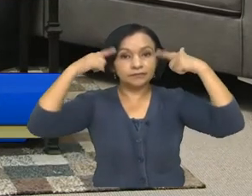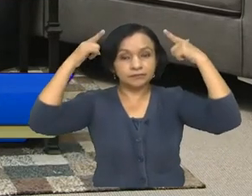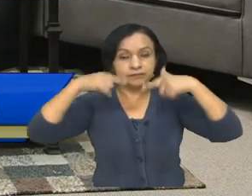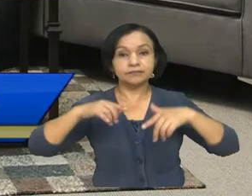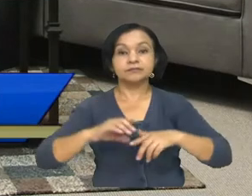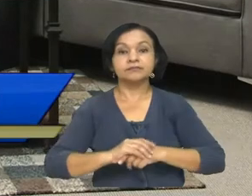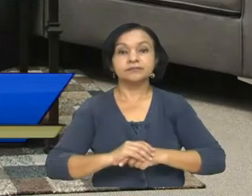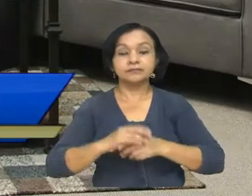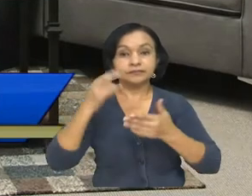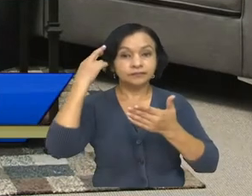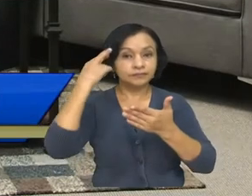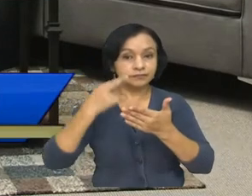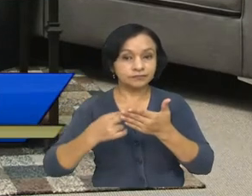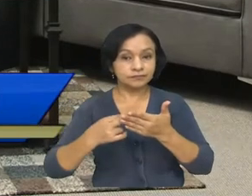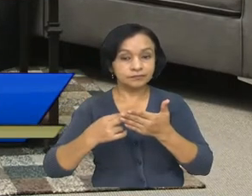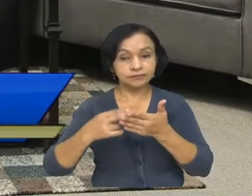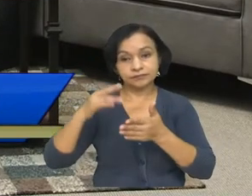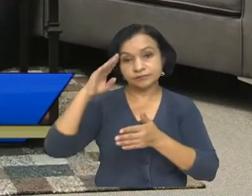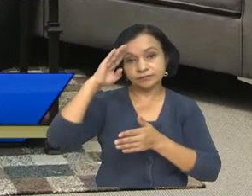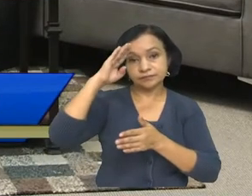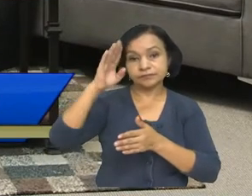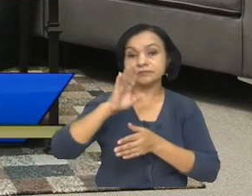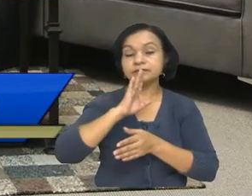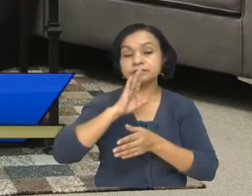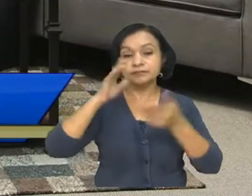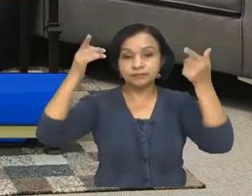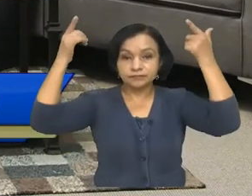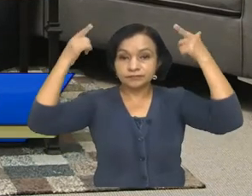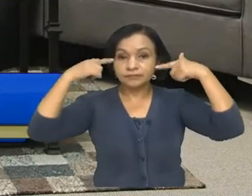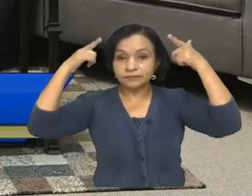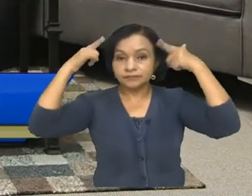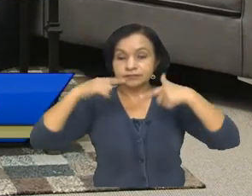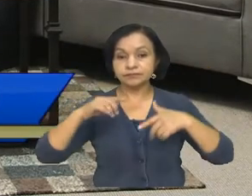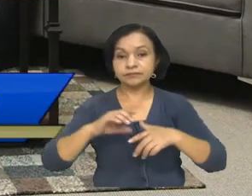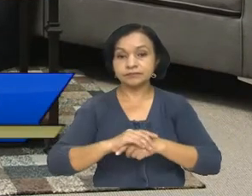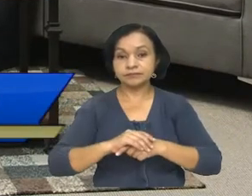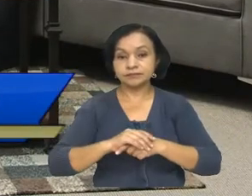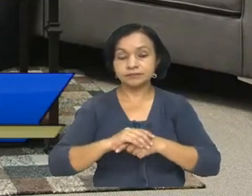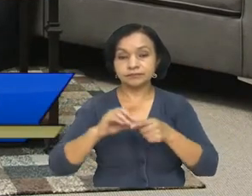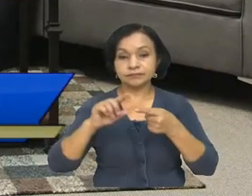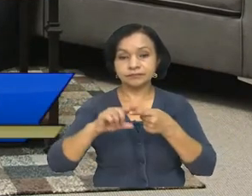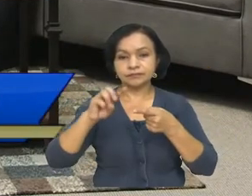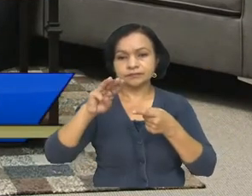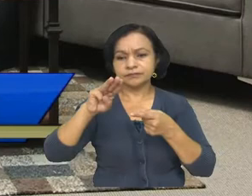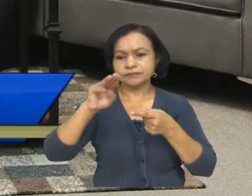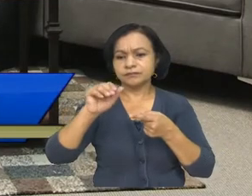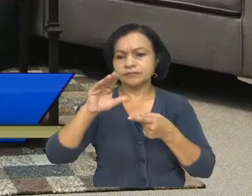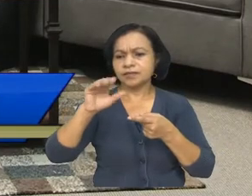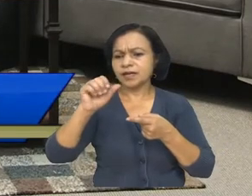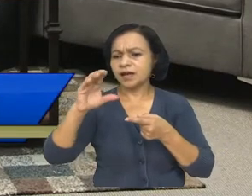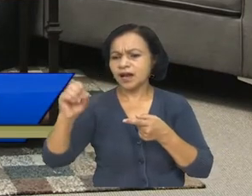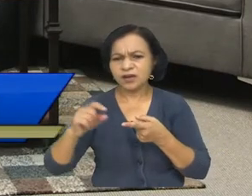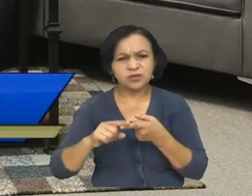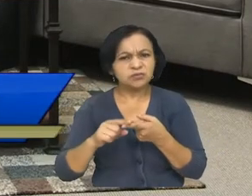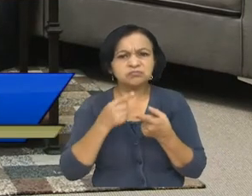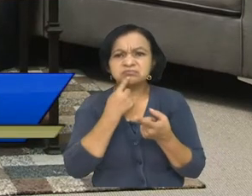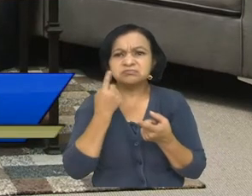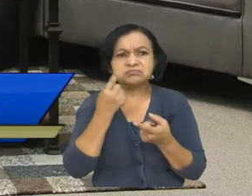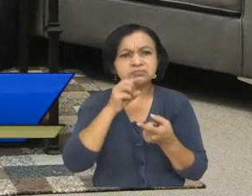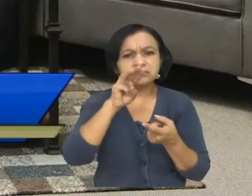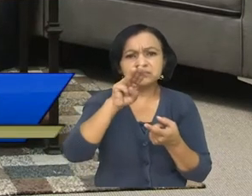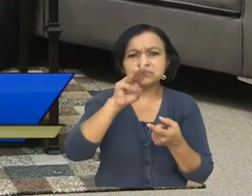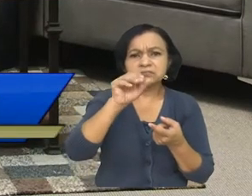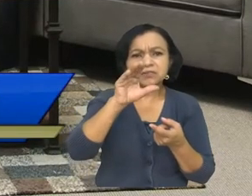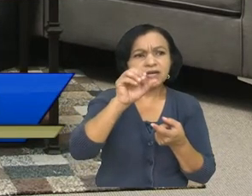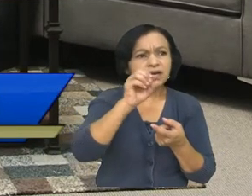Me recuerdo que el jefe que se oía hablar en Masaya, que Macaco arriba, Macaco abajo, y Macaco resulta ser